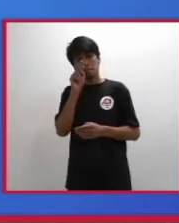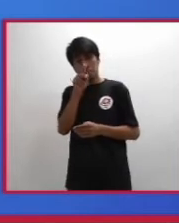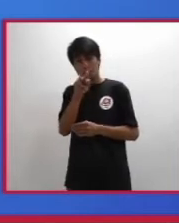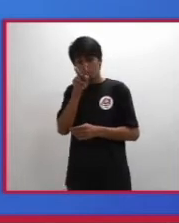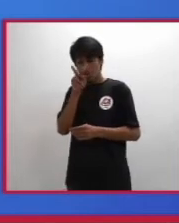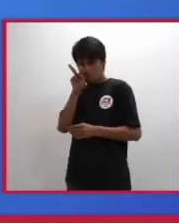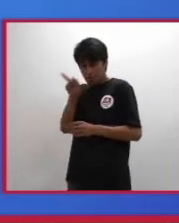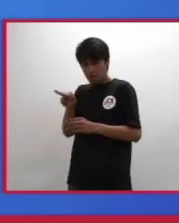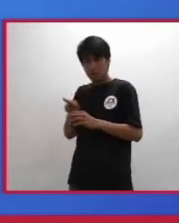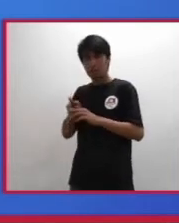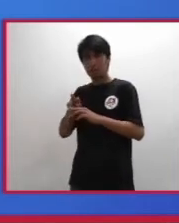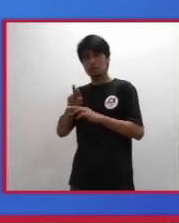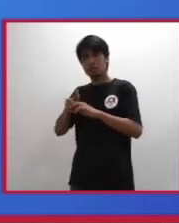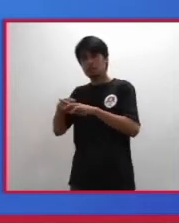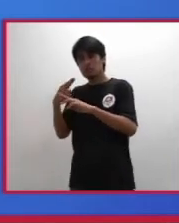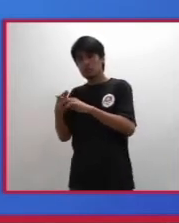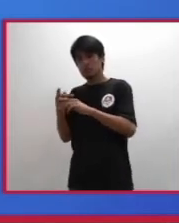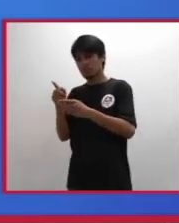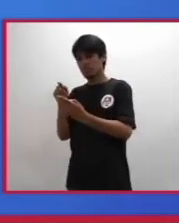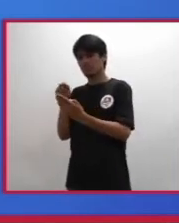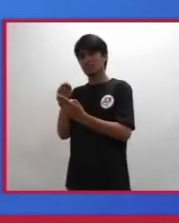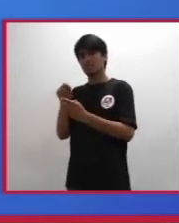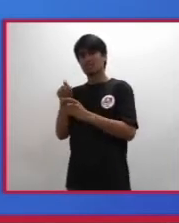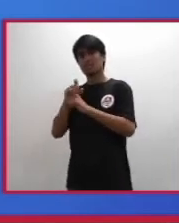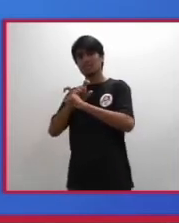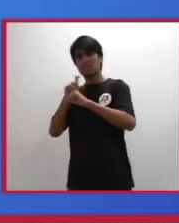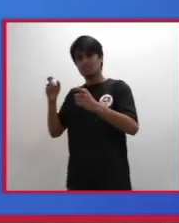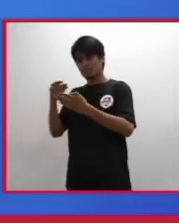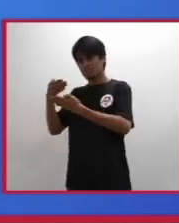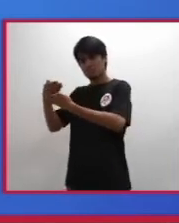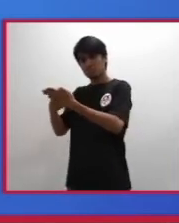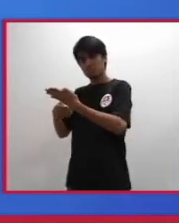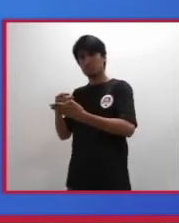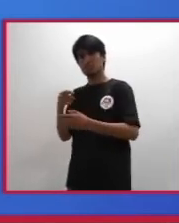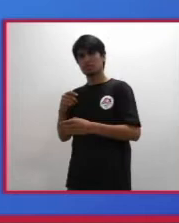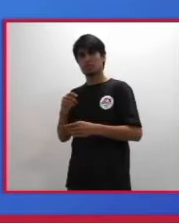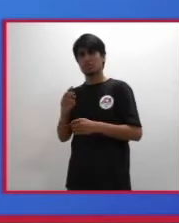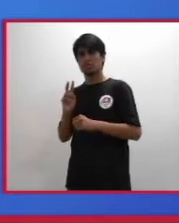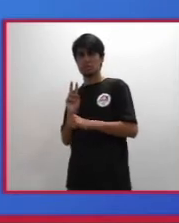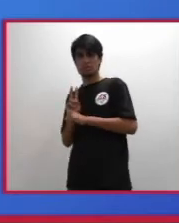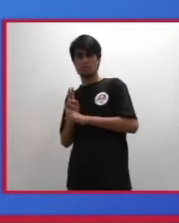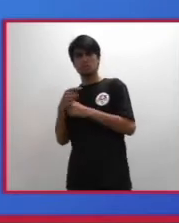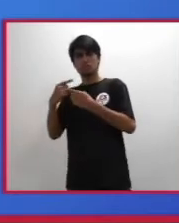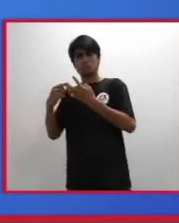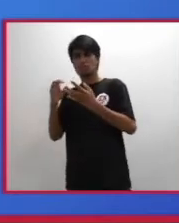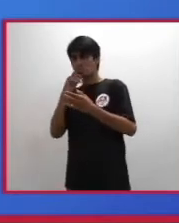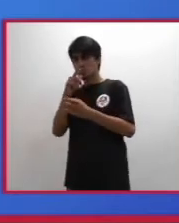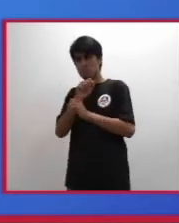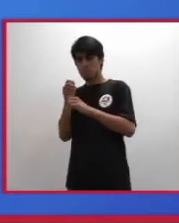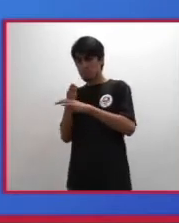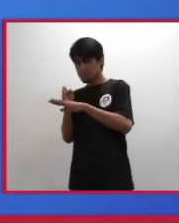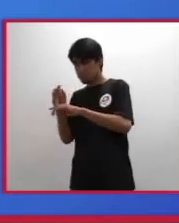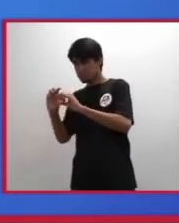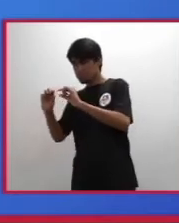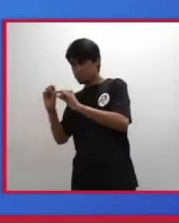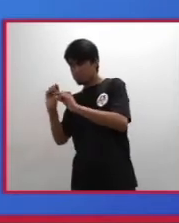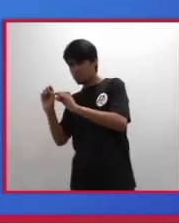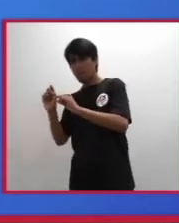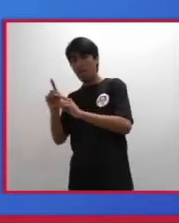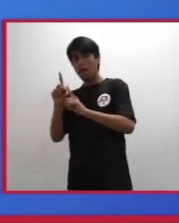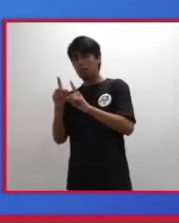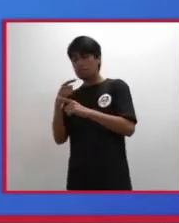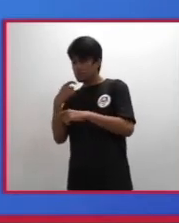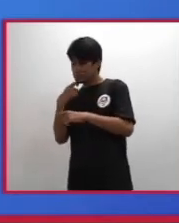verificar nuevamente el plan de seguridad y el plan de ejecución segura, y en base a lo que vamos a observar, realizar los ajustes